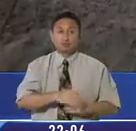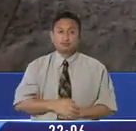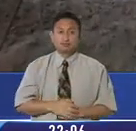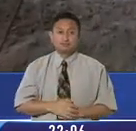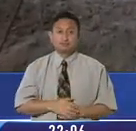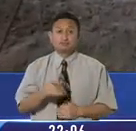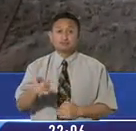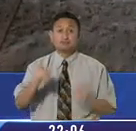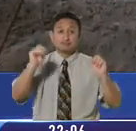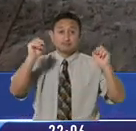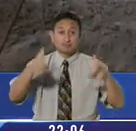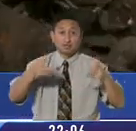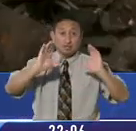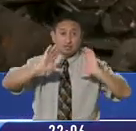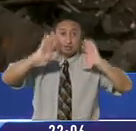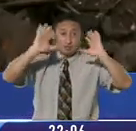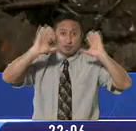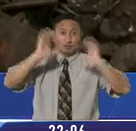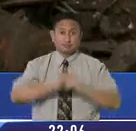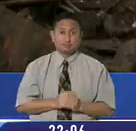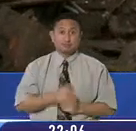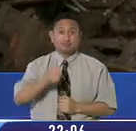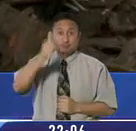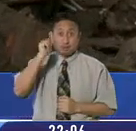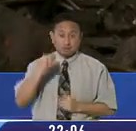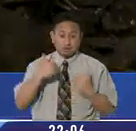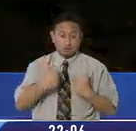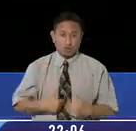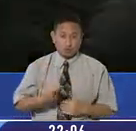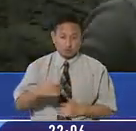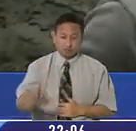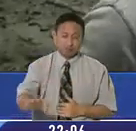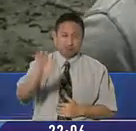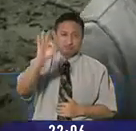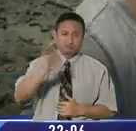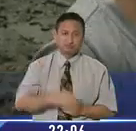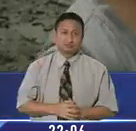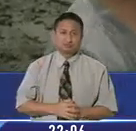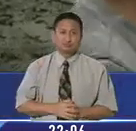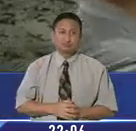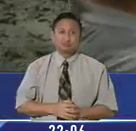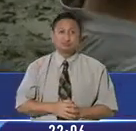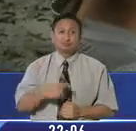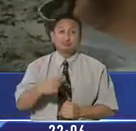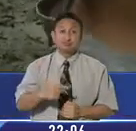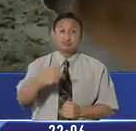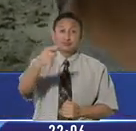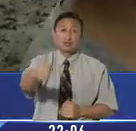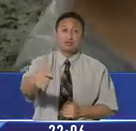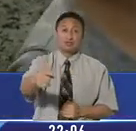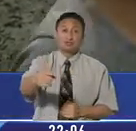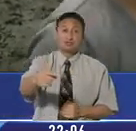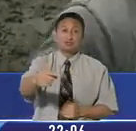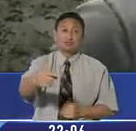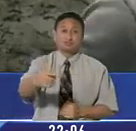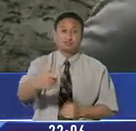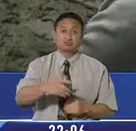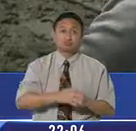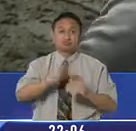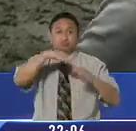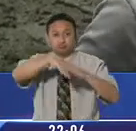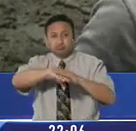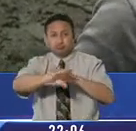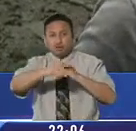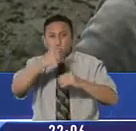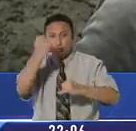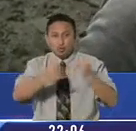Estaba en la cancha de boli. Ayer encontraron sus restos. Ellos encontraron abajo en esa casa de allá, en un garaje metido